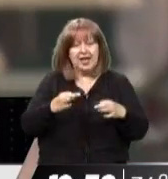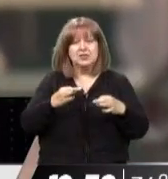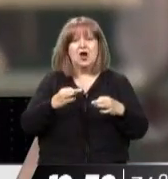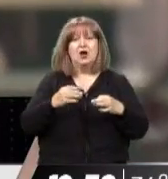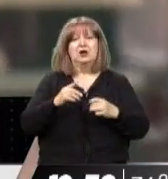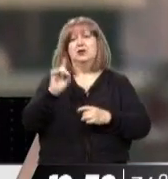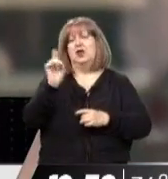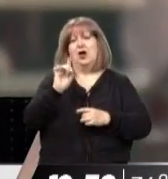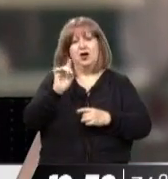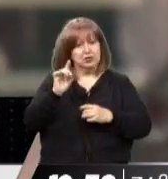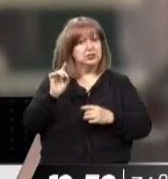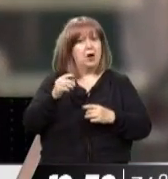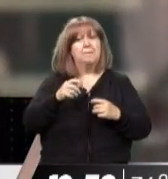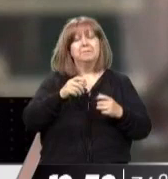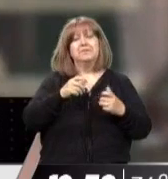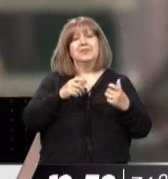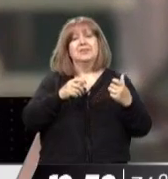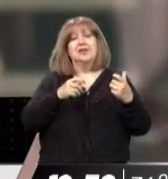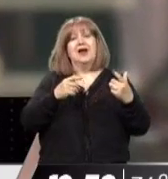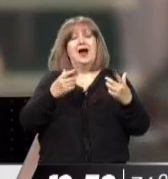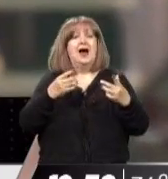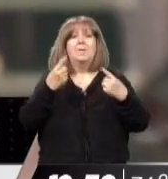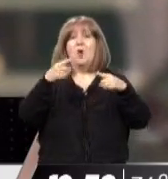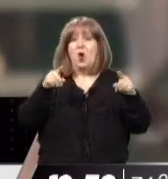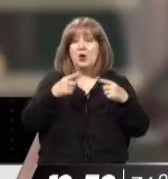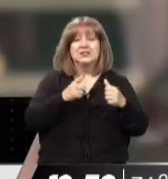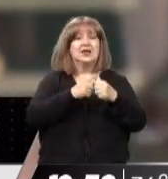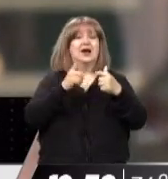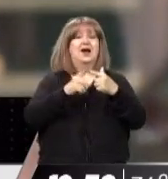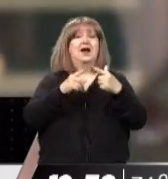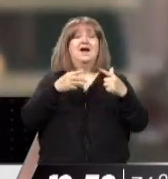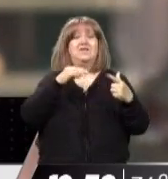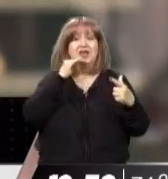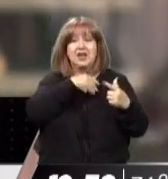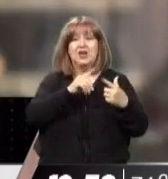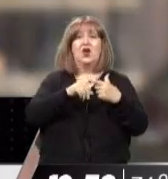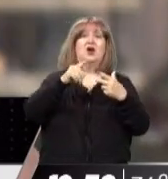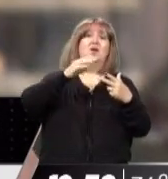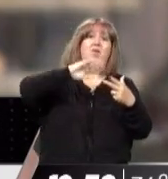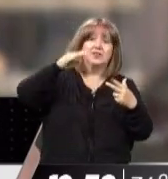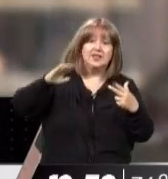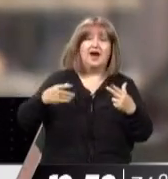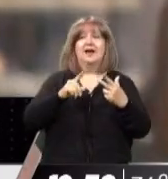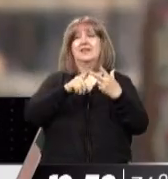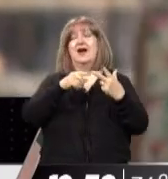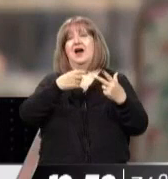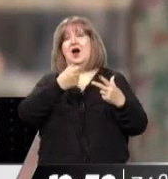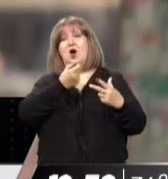son abstractas, son personajes donde aparece música, donde aparece vino, donde aparece montaña, donde aparece uva.